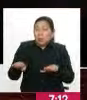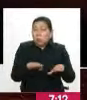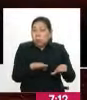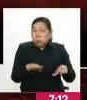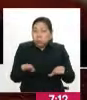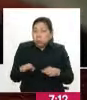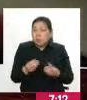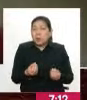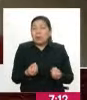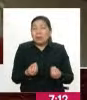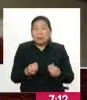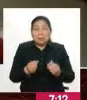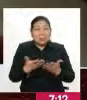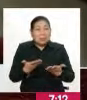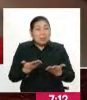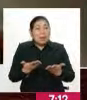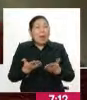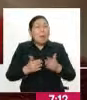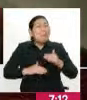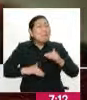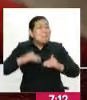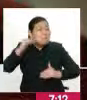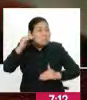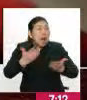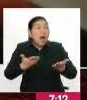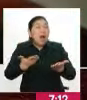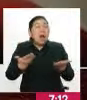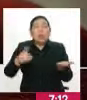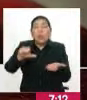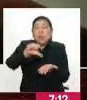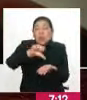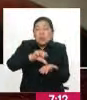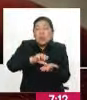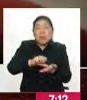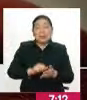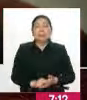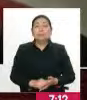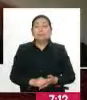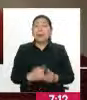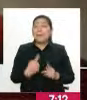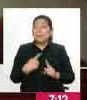digamos, la tierra, la intensidad, la ubicación? Mire,